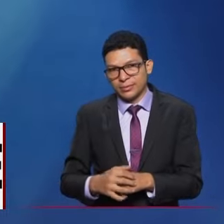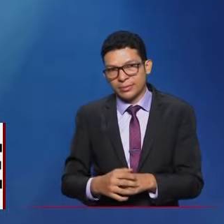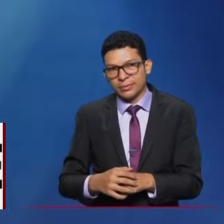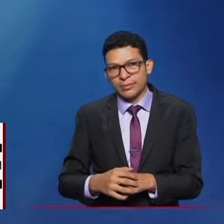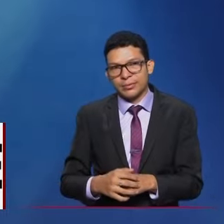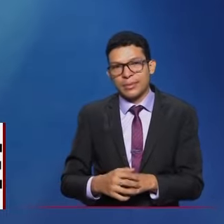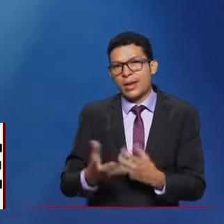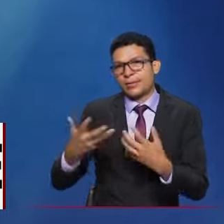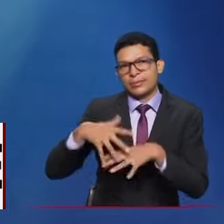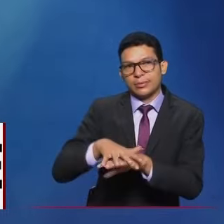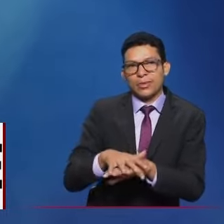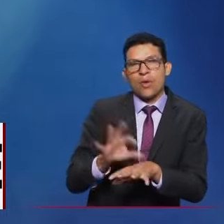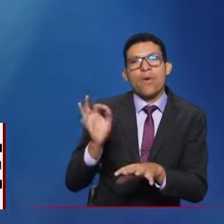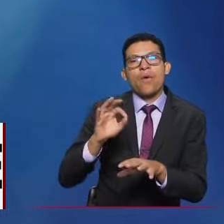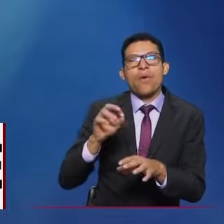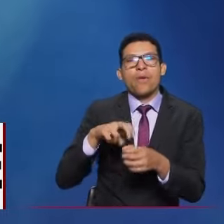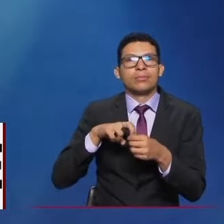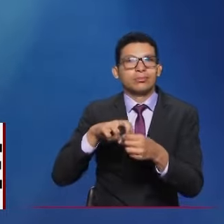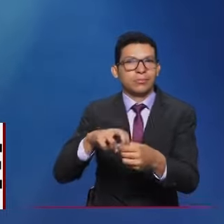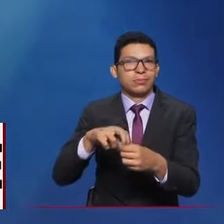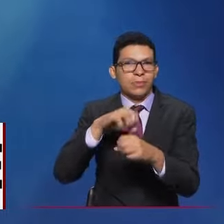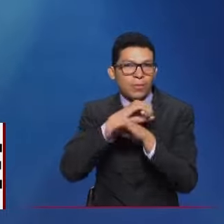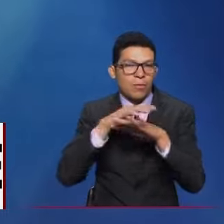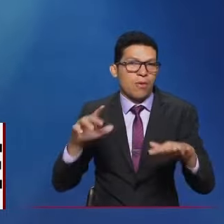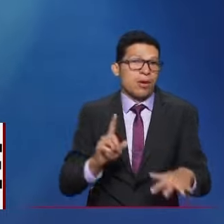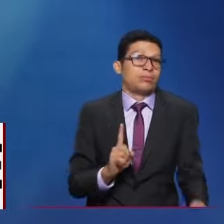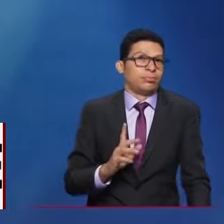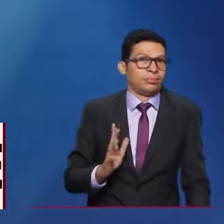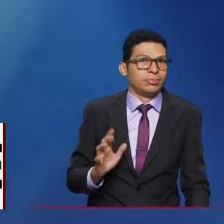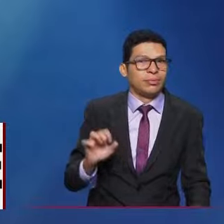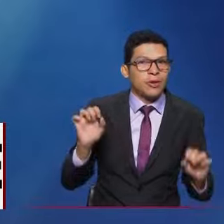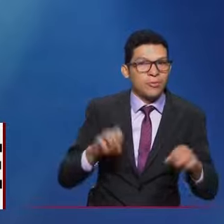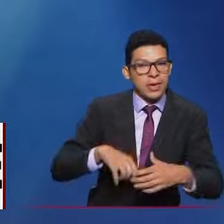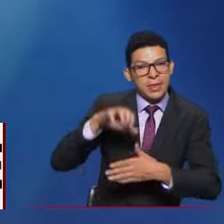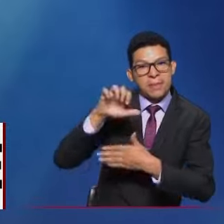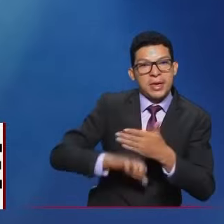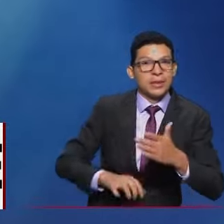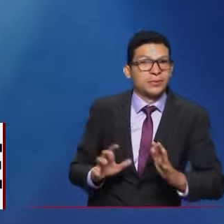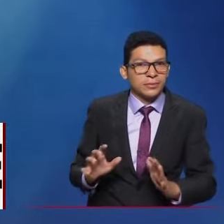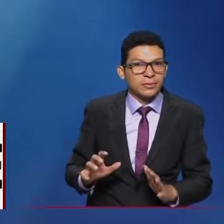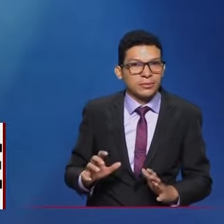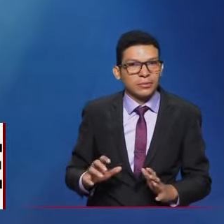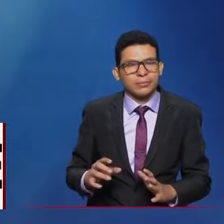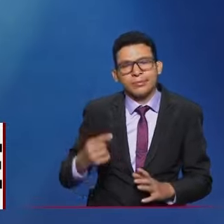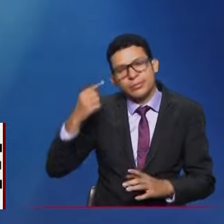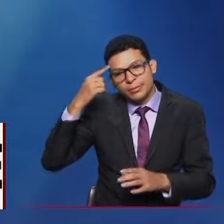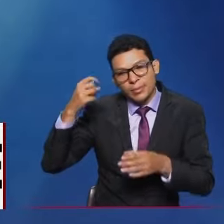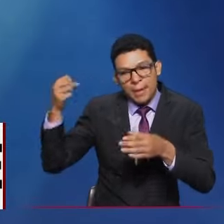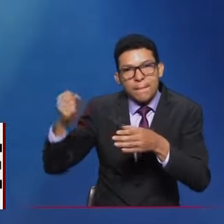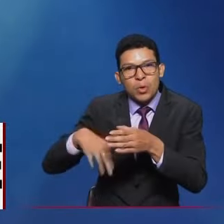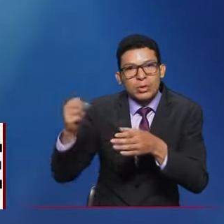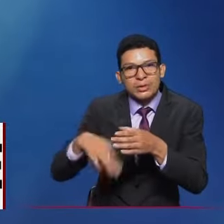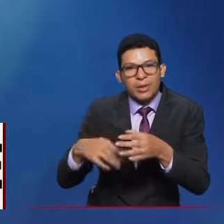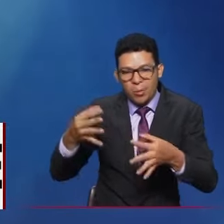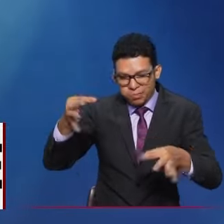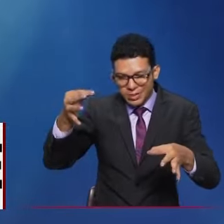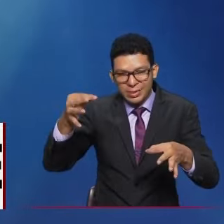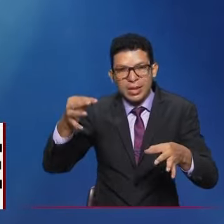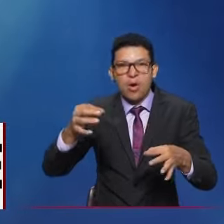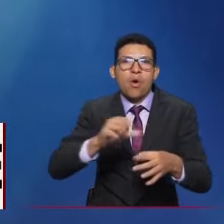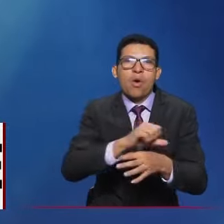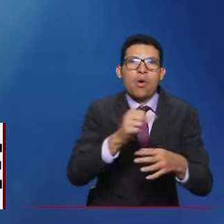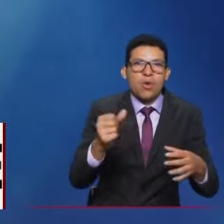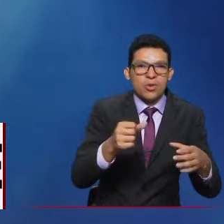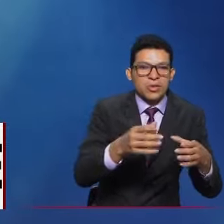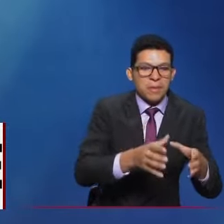híbrido o en transporte público, que también puede ser, digamos, de reducción de emisiones. En vez de utilizar bolsas plásticas, utilizas bolsas biodegradables,